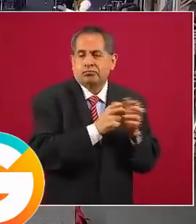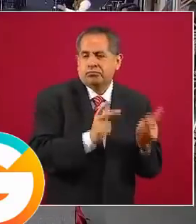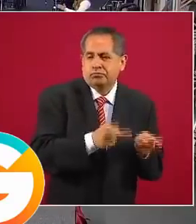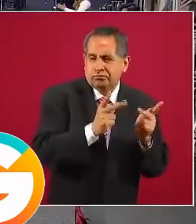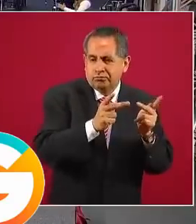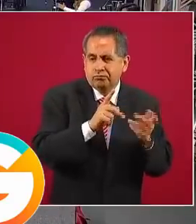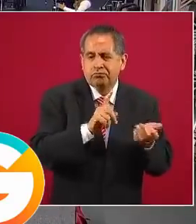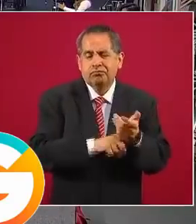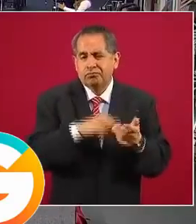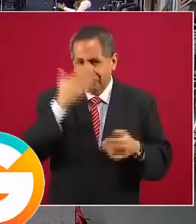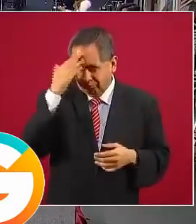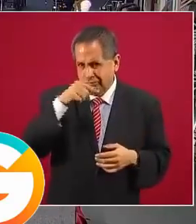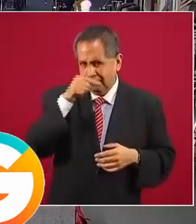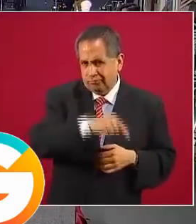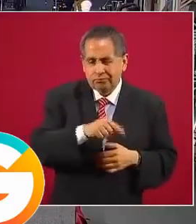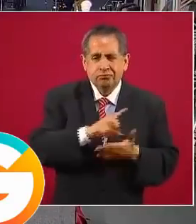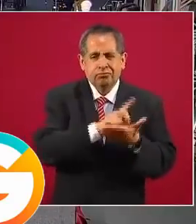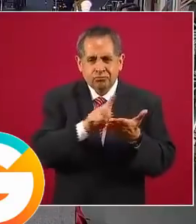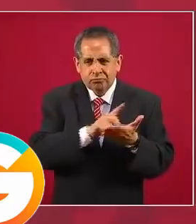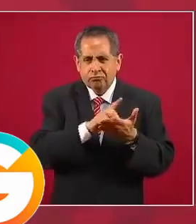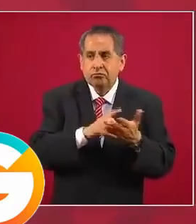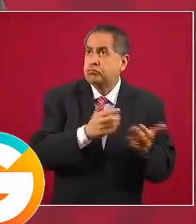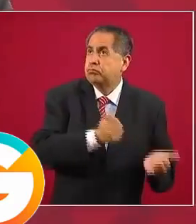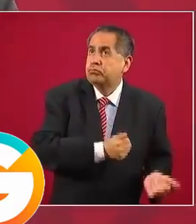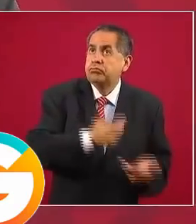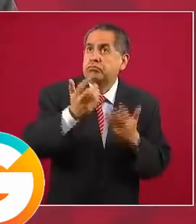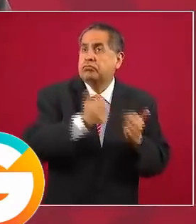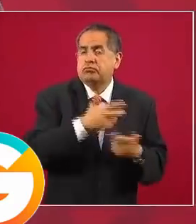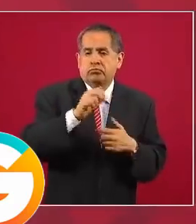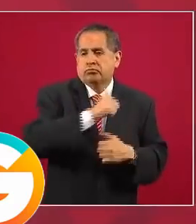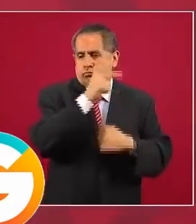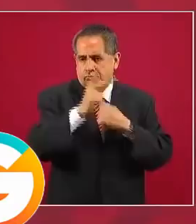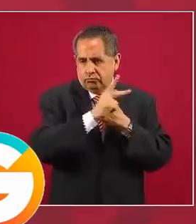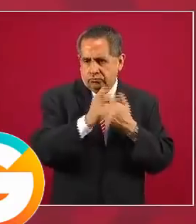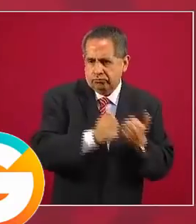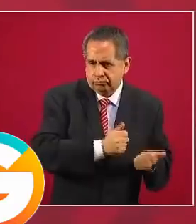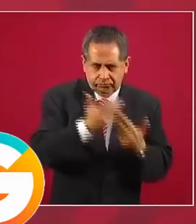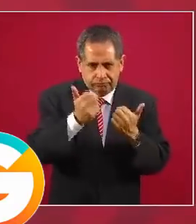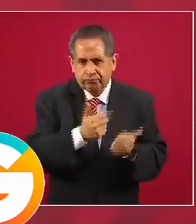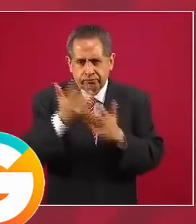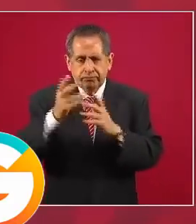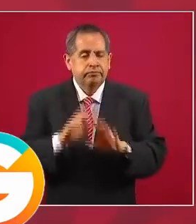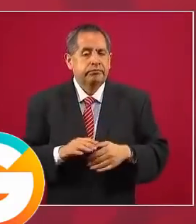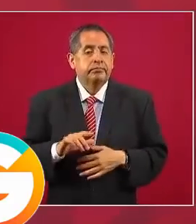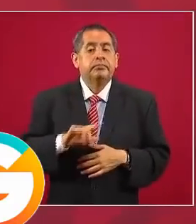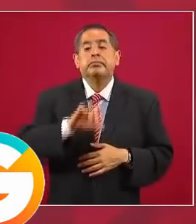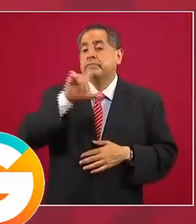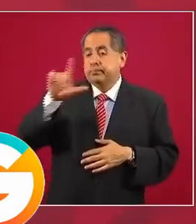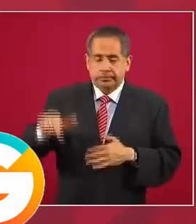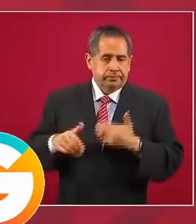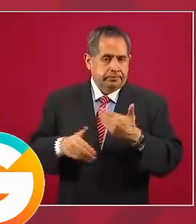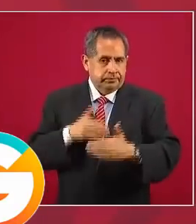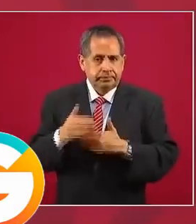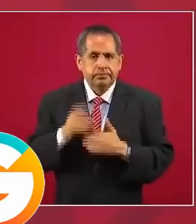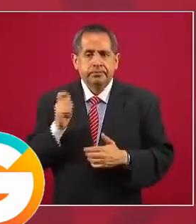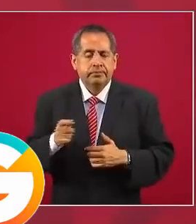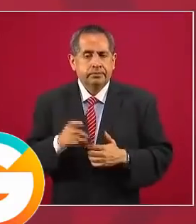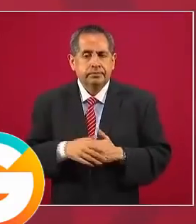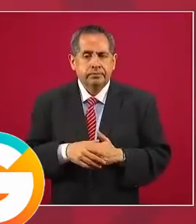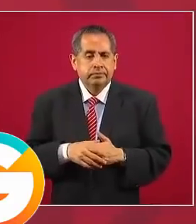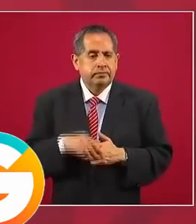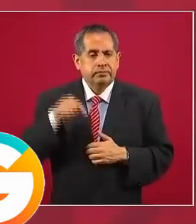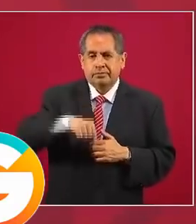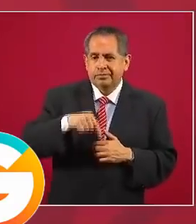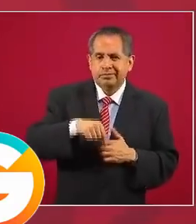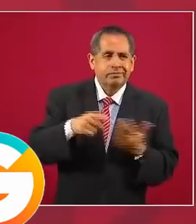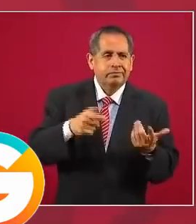ver con la venta de drogas al extranjero? Luego empezaron a